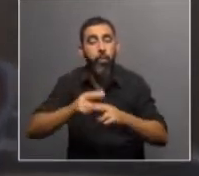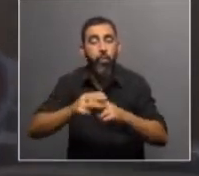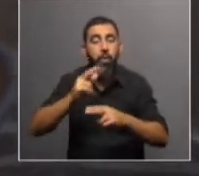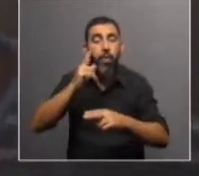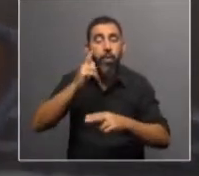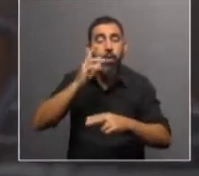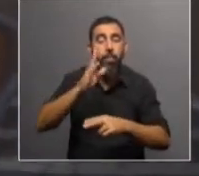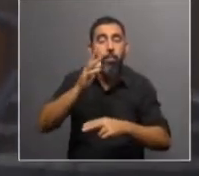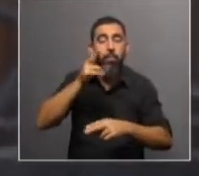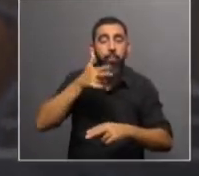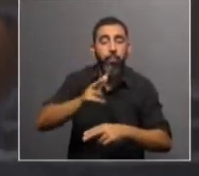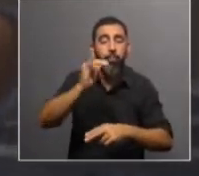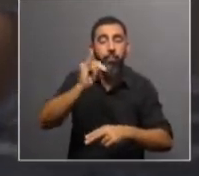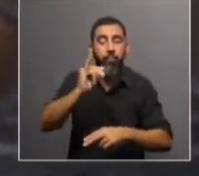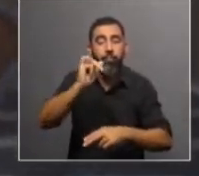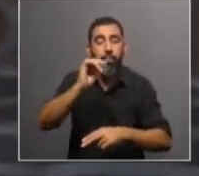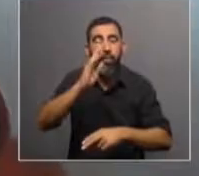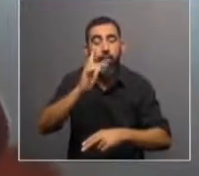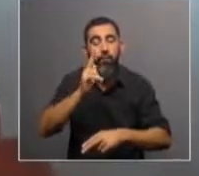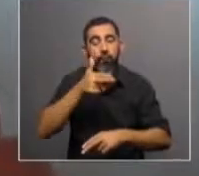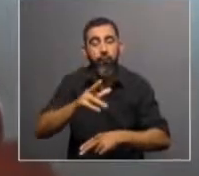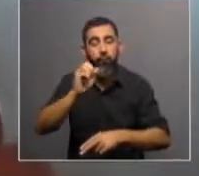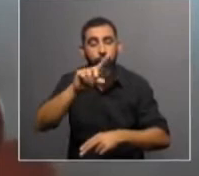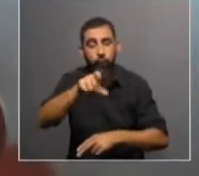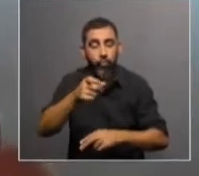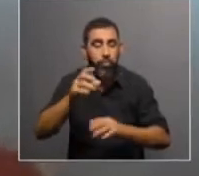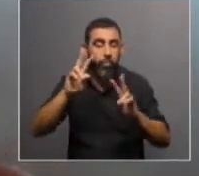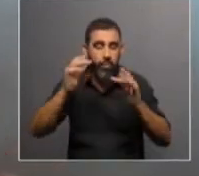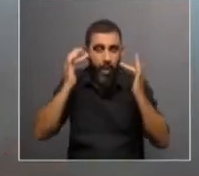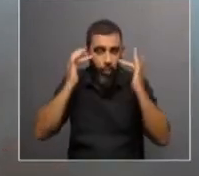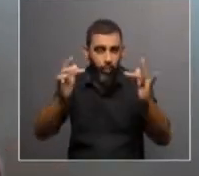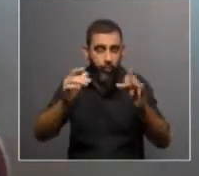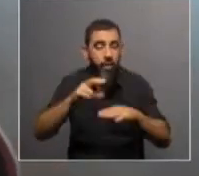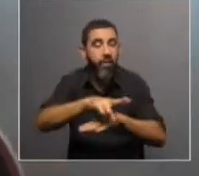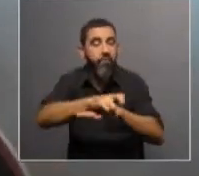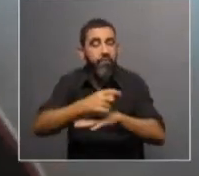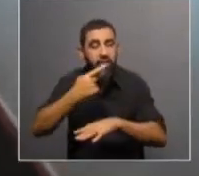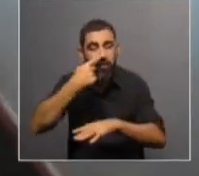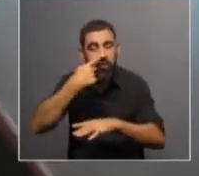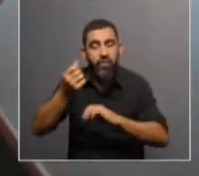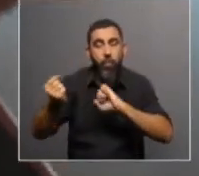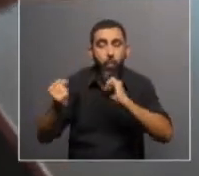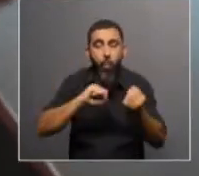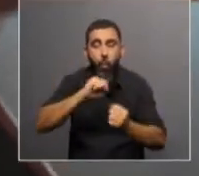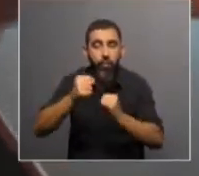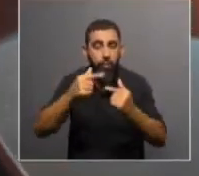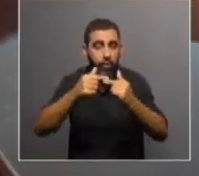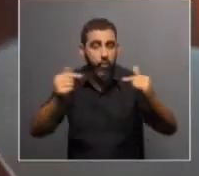que fue desarrollada con fines educativos. En física nos interesa estudiar el movimiento de los